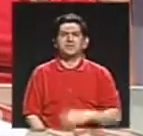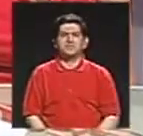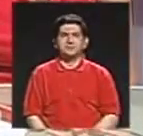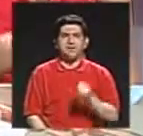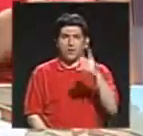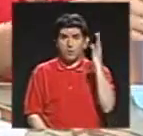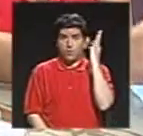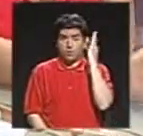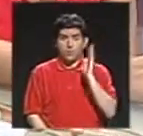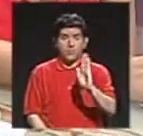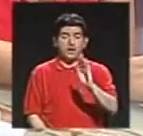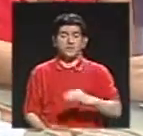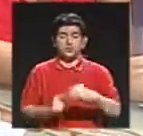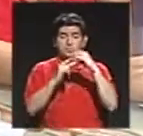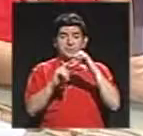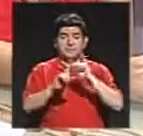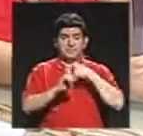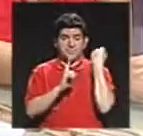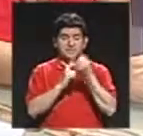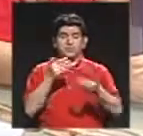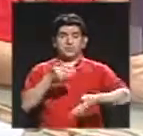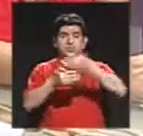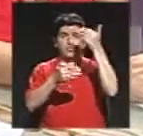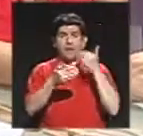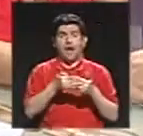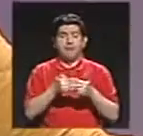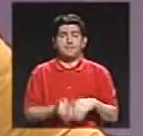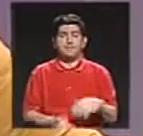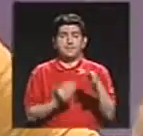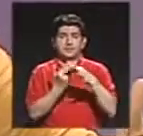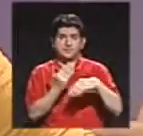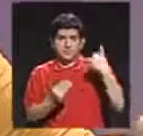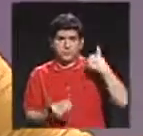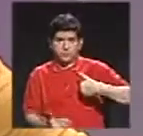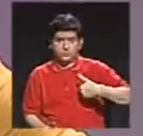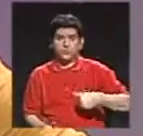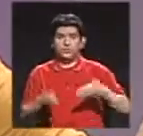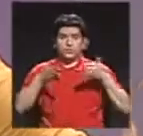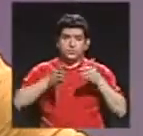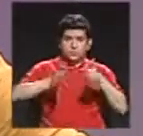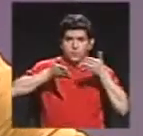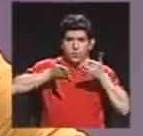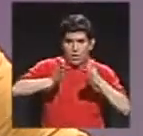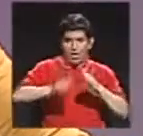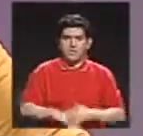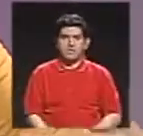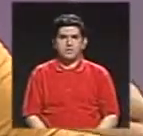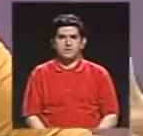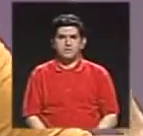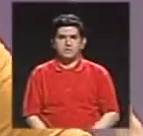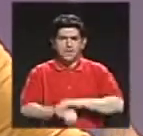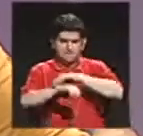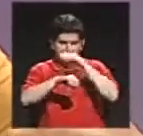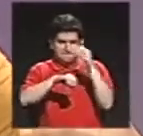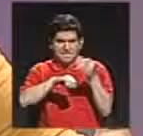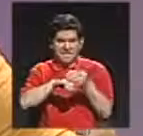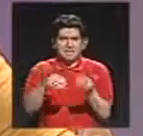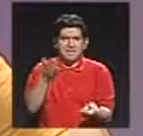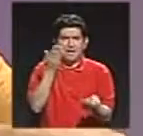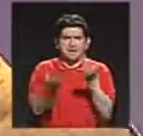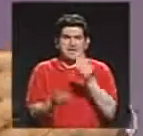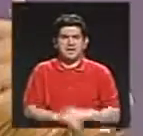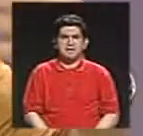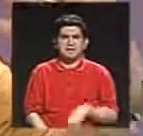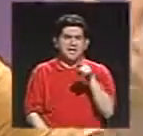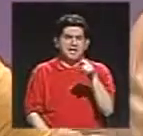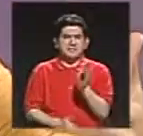porque una mujer pone sus prioridades antes que la de la de su marido digamos las de sus hijos no porque la maternidad de pronto se